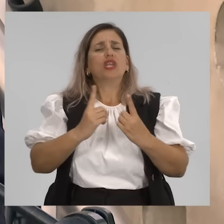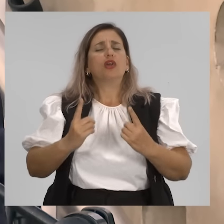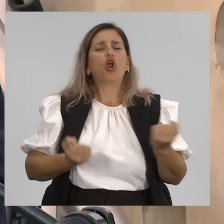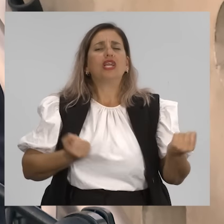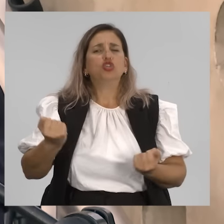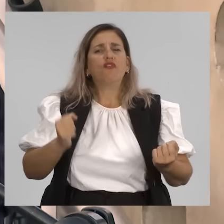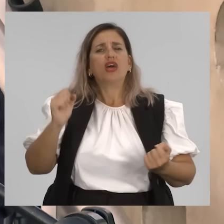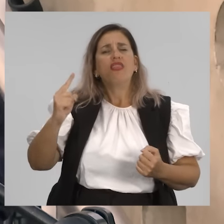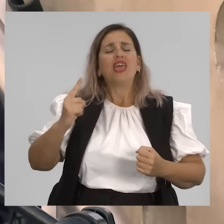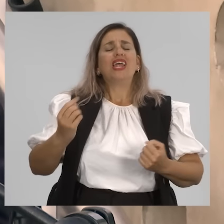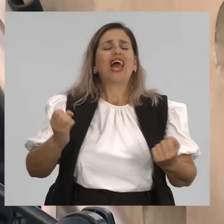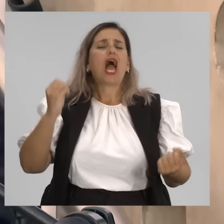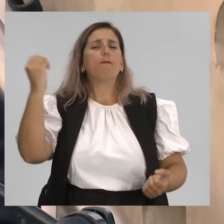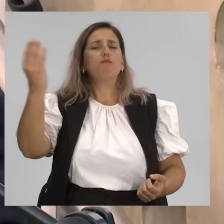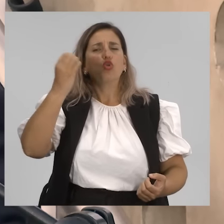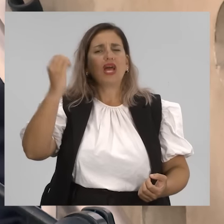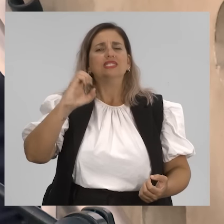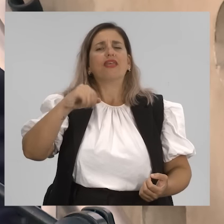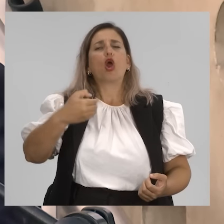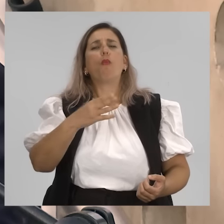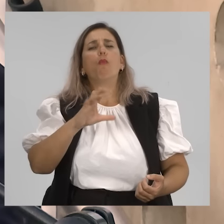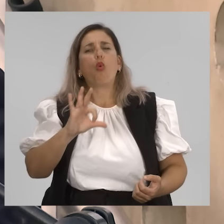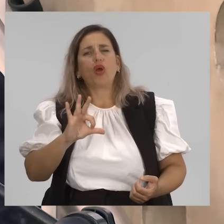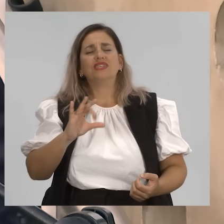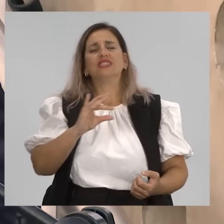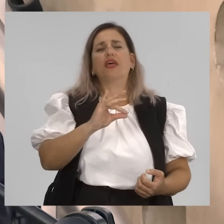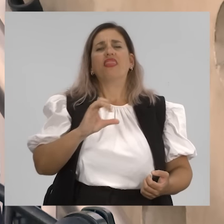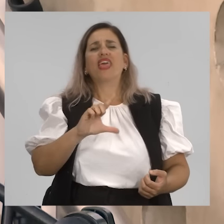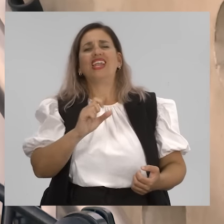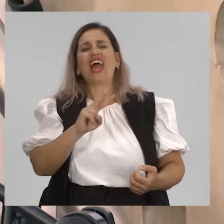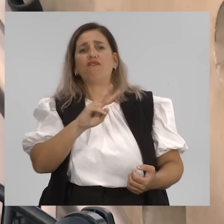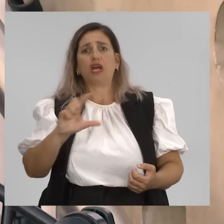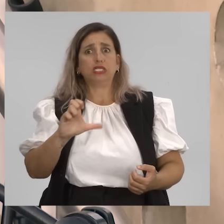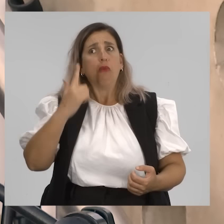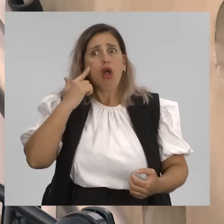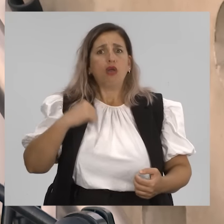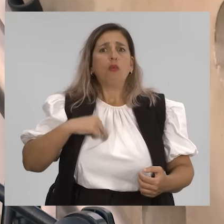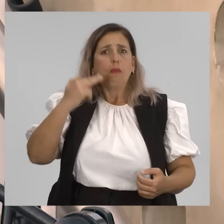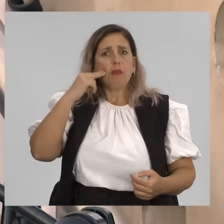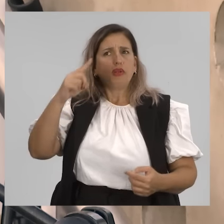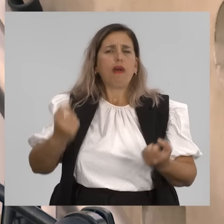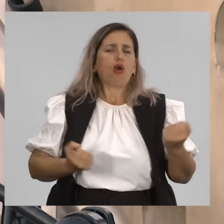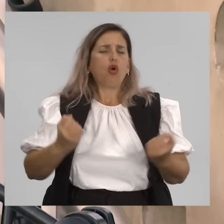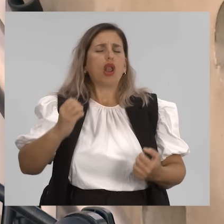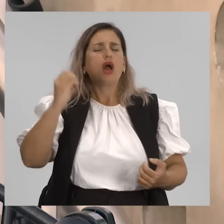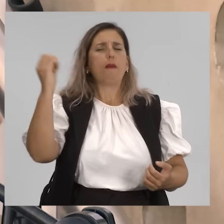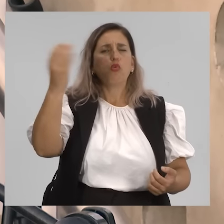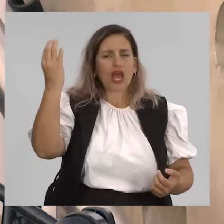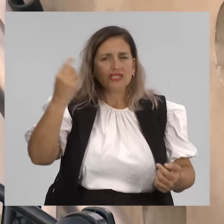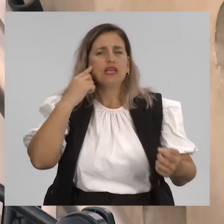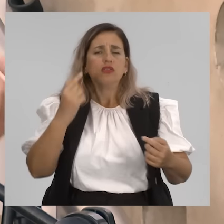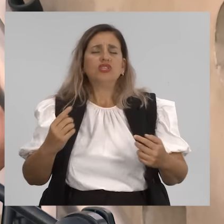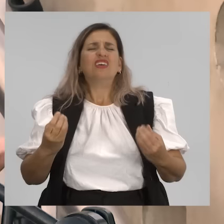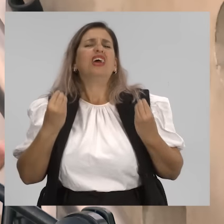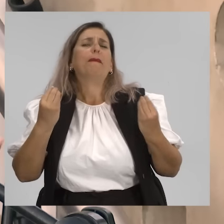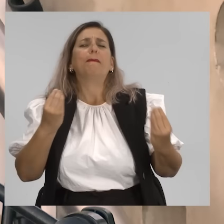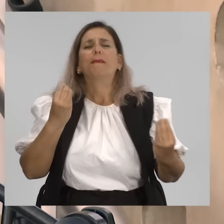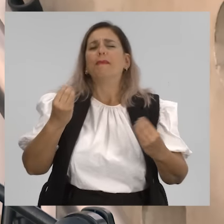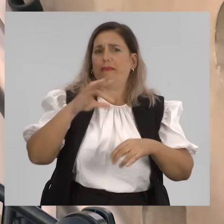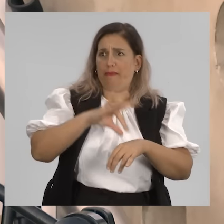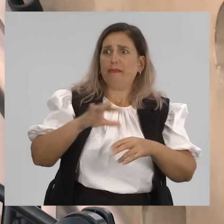de la ambulancia de Ombú de la Valle, que yo ya había llamado a Leo porque tiene un tema con la ambulancia. ¿Qué es lo que estoy tratando